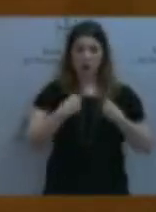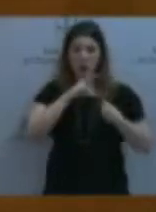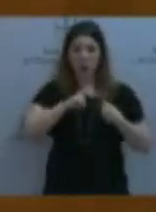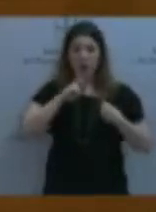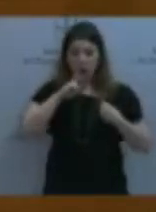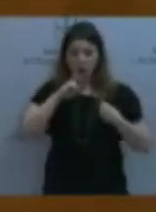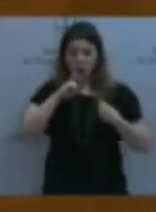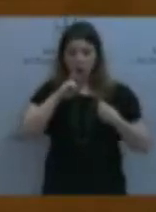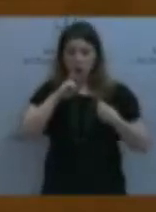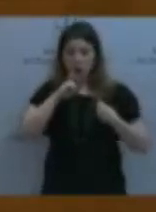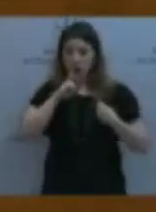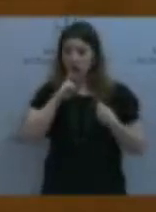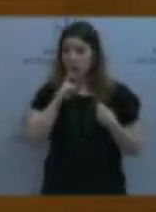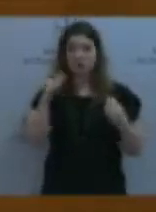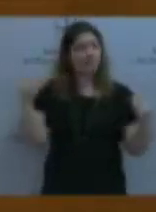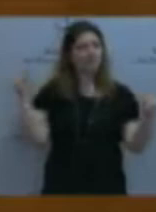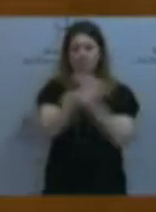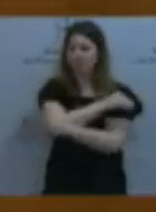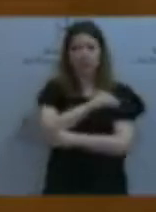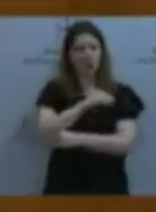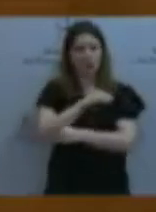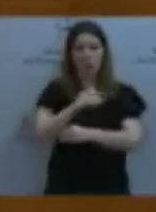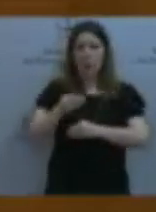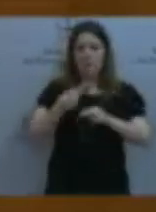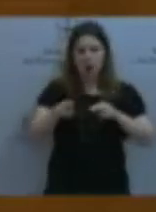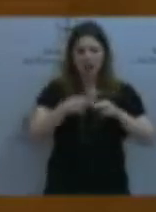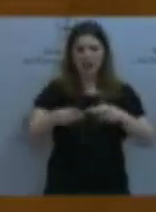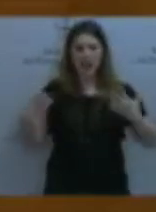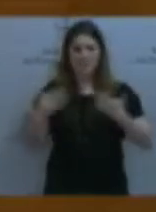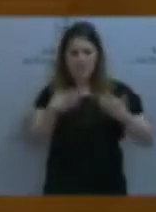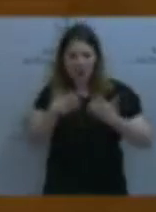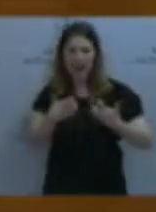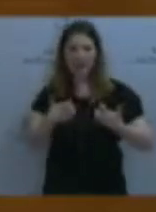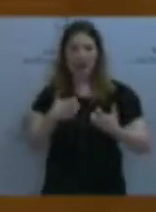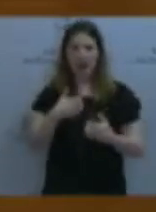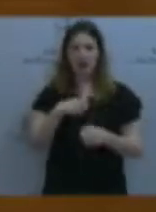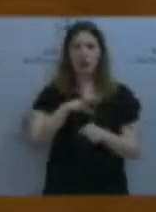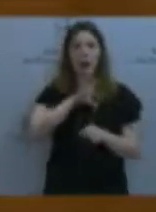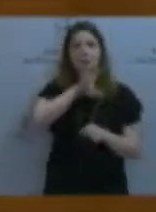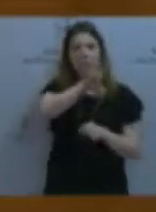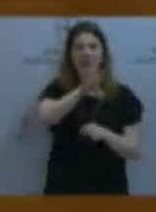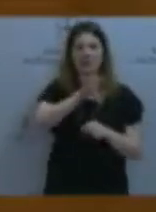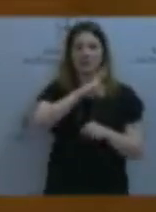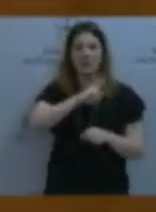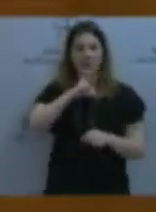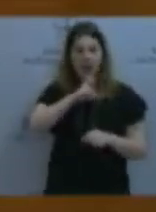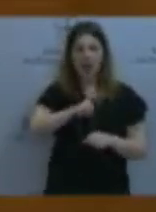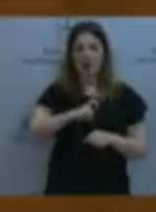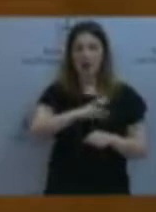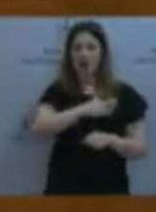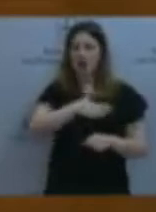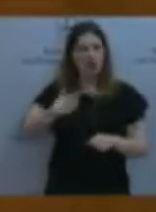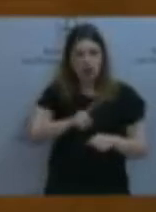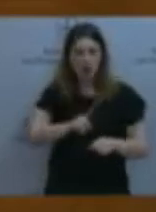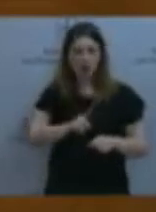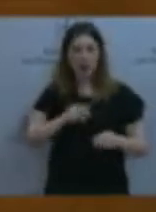la política de guerra del Estado de Israel, no comparte las políticas de guerra del gobierno de Netanyahu, no comparte